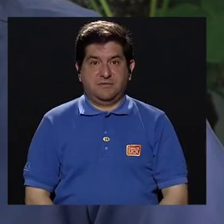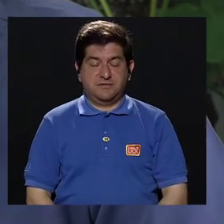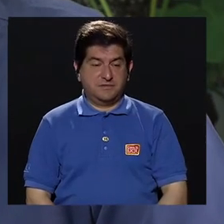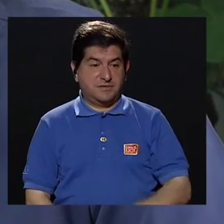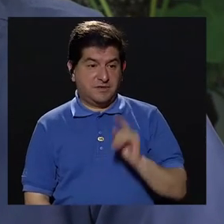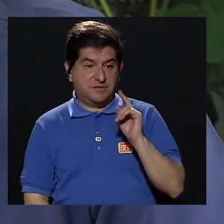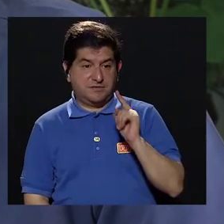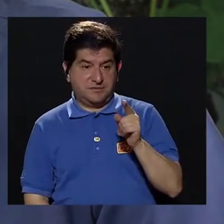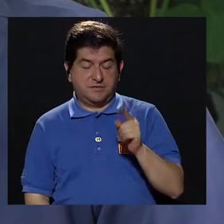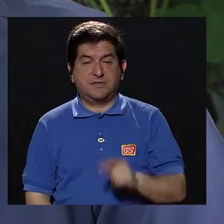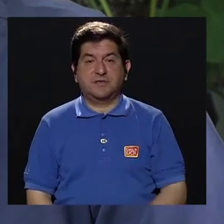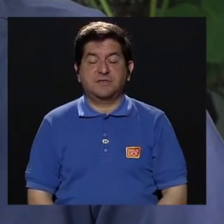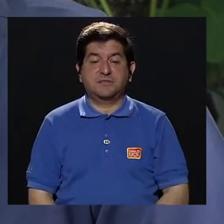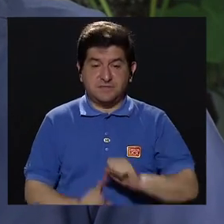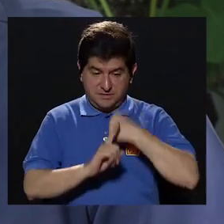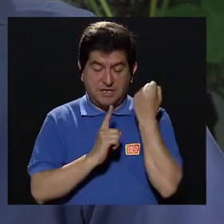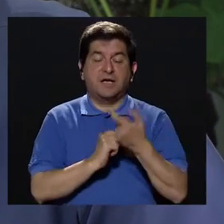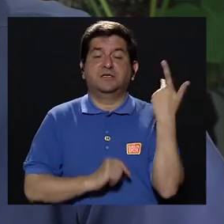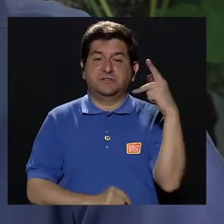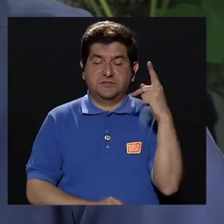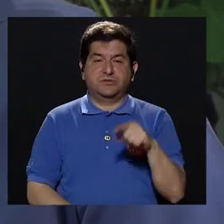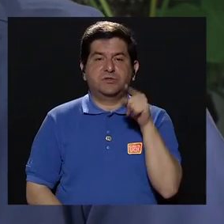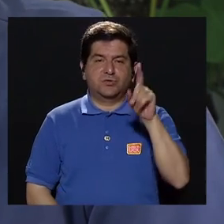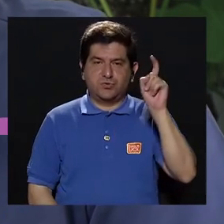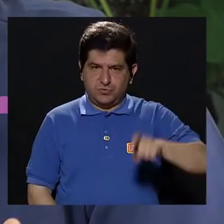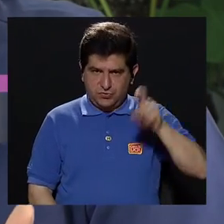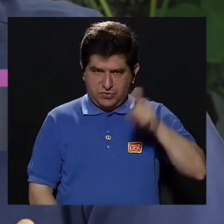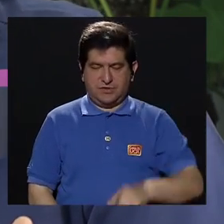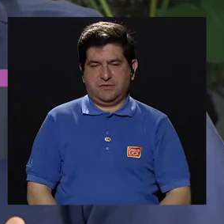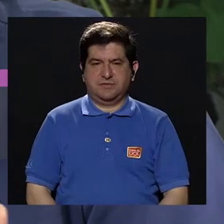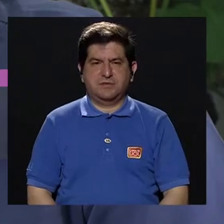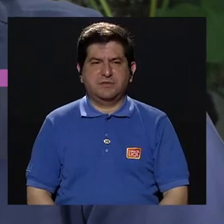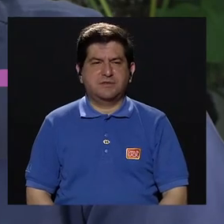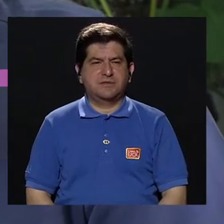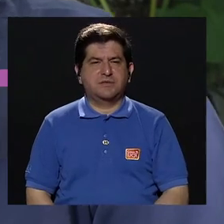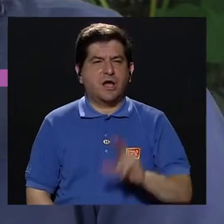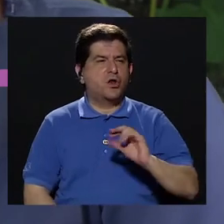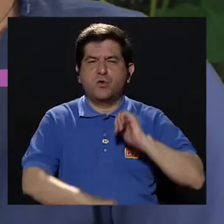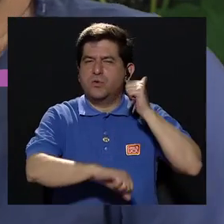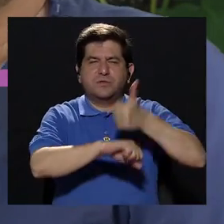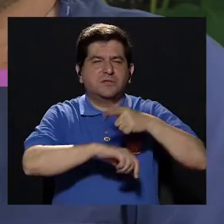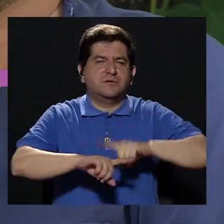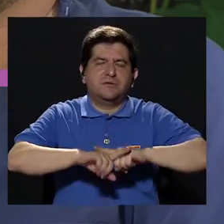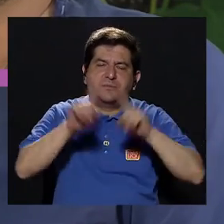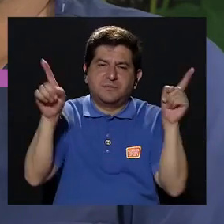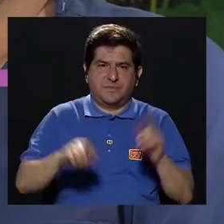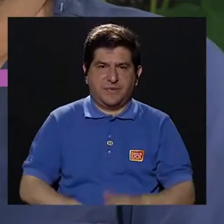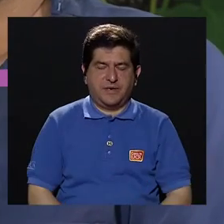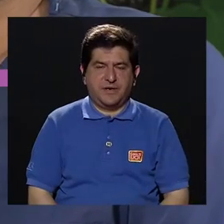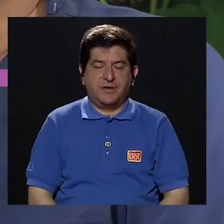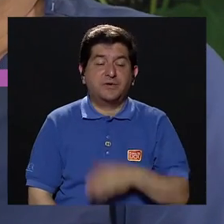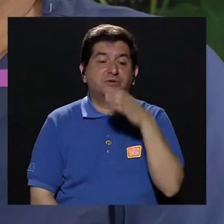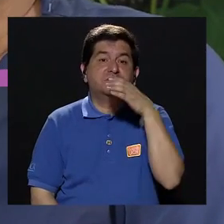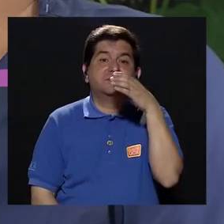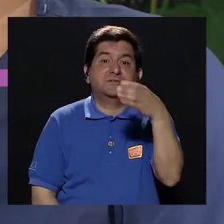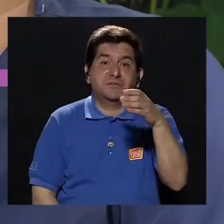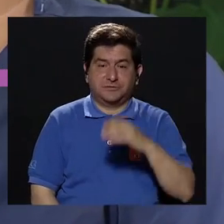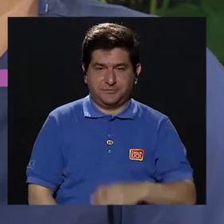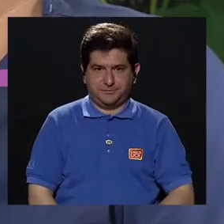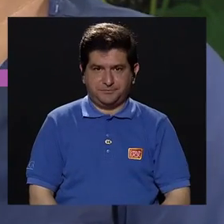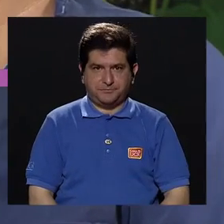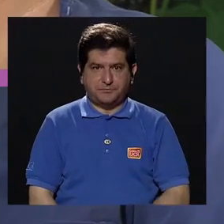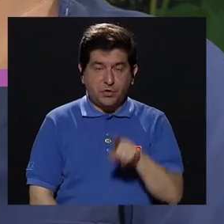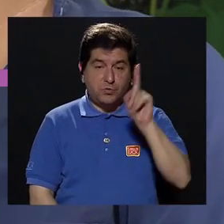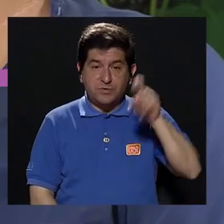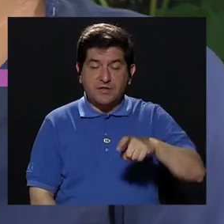las... Como factor de riesgo. Factor. Usted tiene que, aún no está determinado, pero están